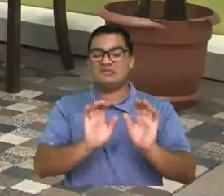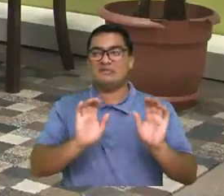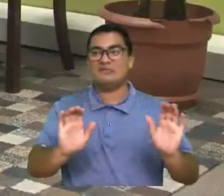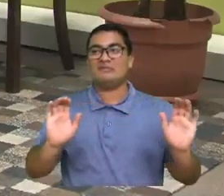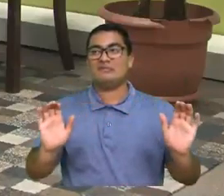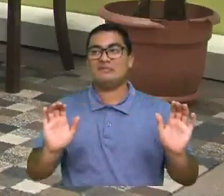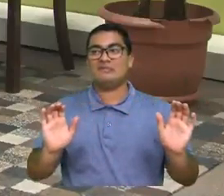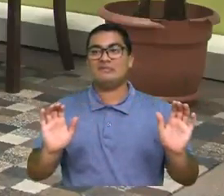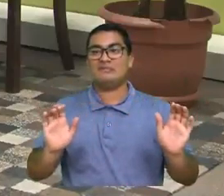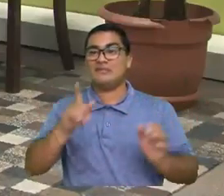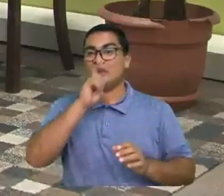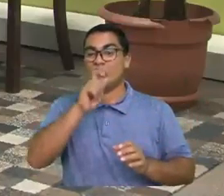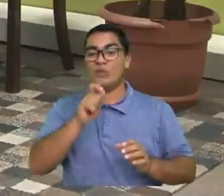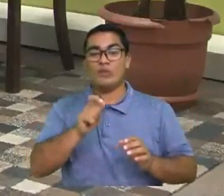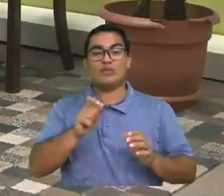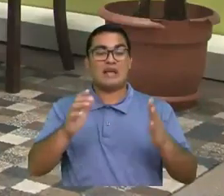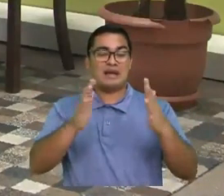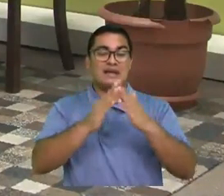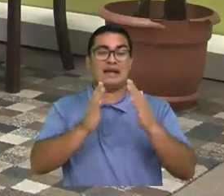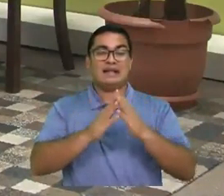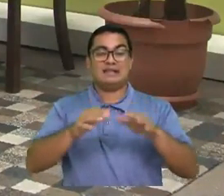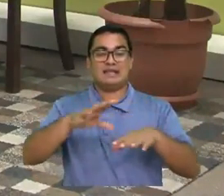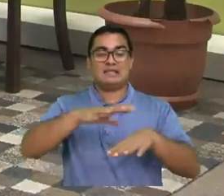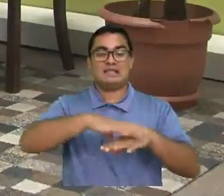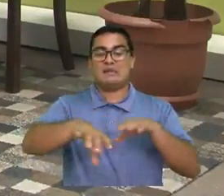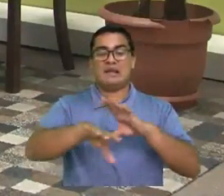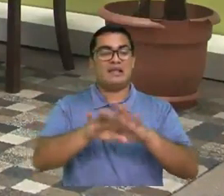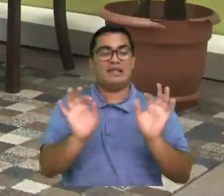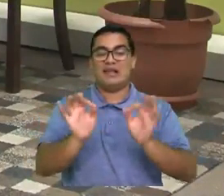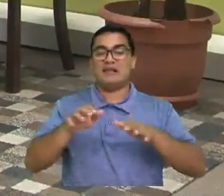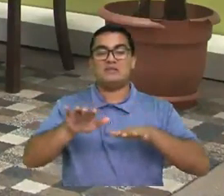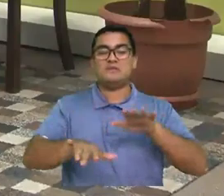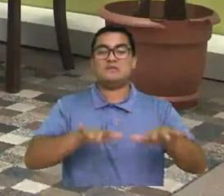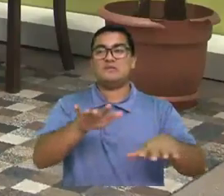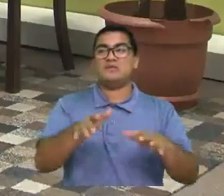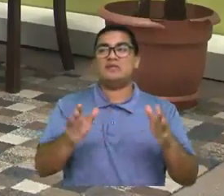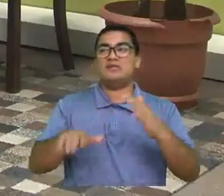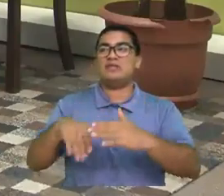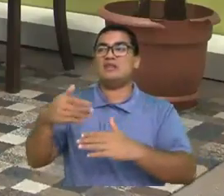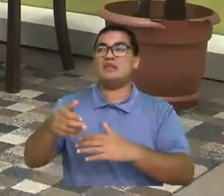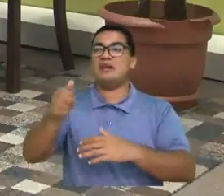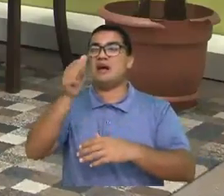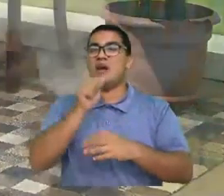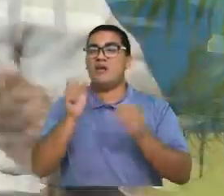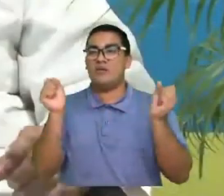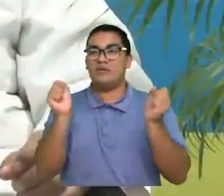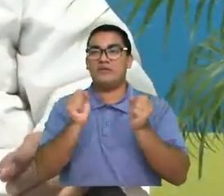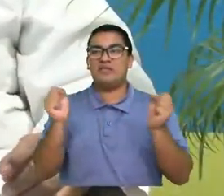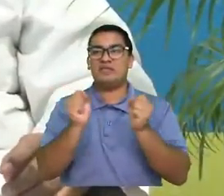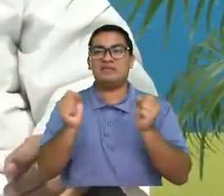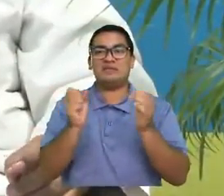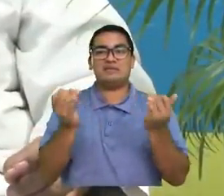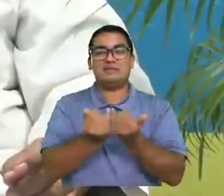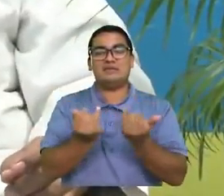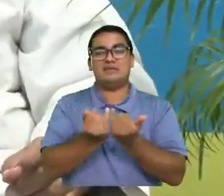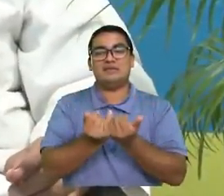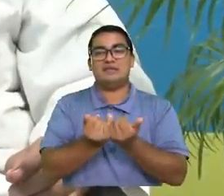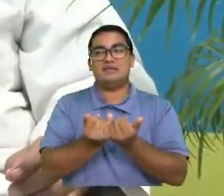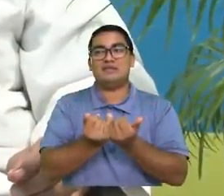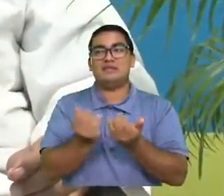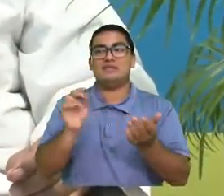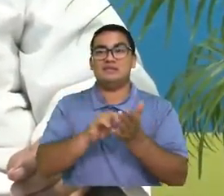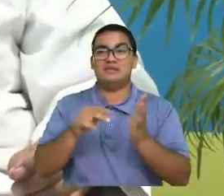camina descalzo, se moja, después viene, agarra un vaso de agua helada bien helada y eso